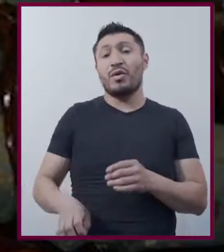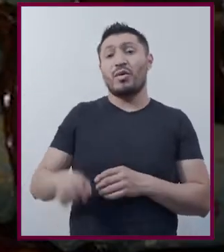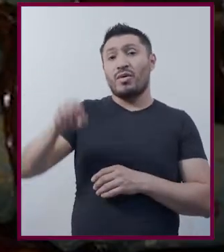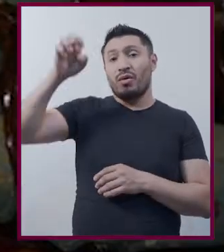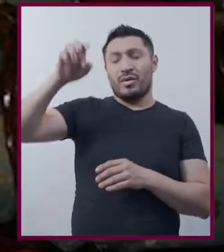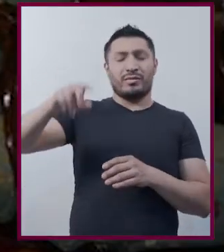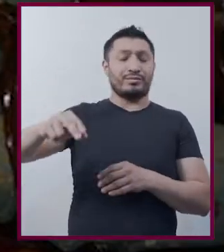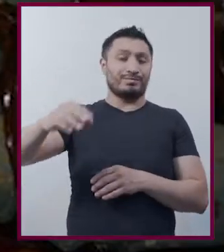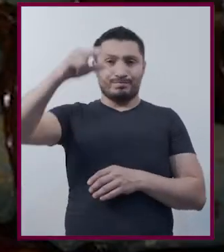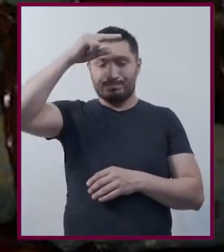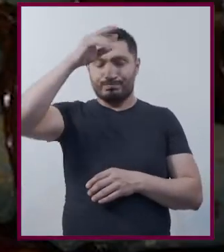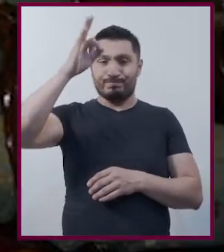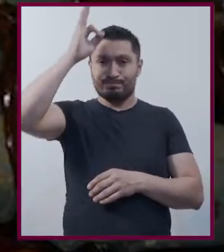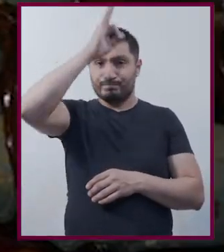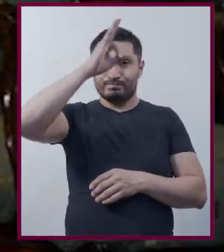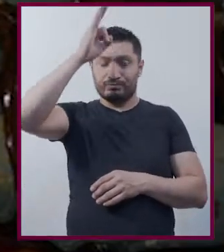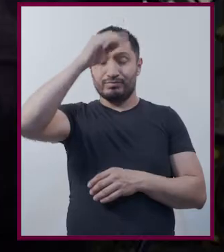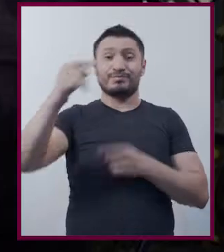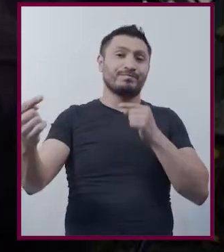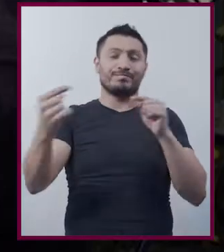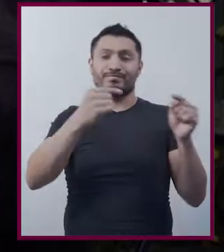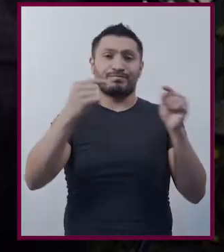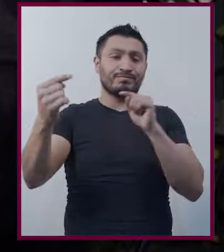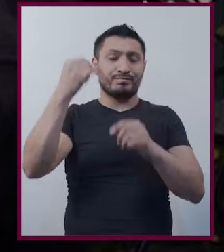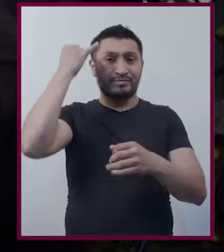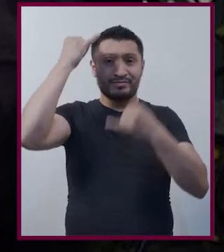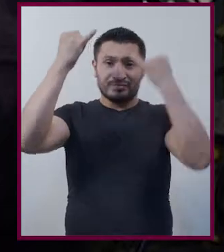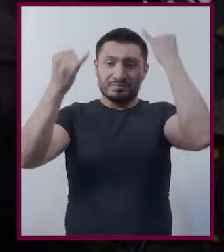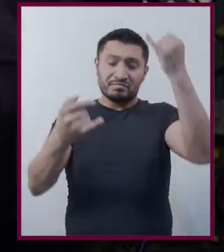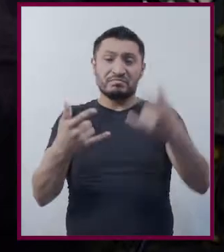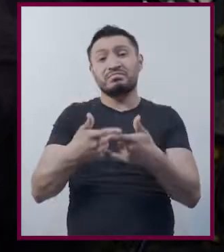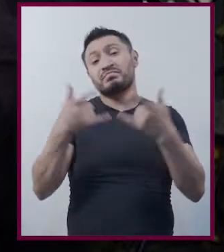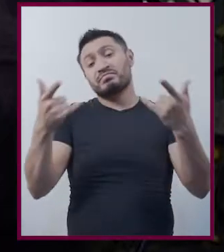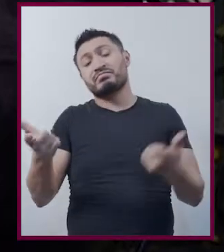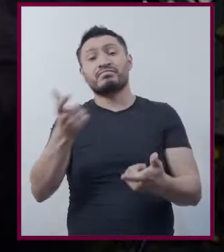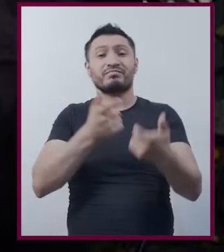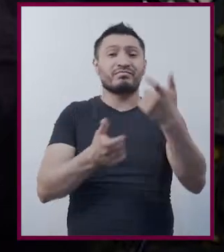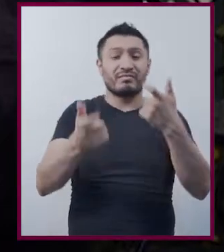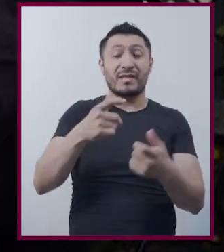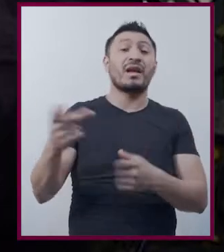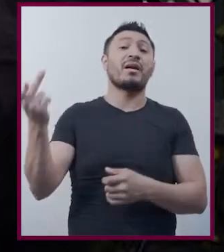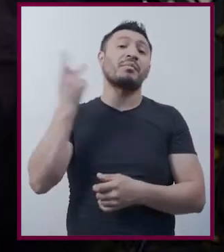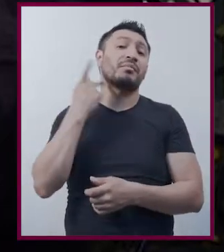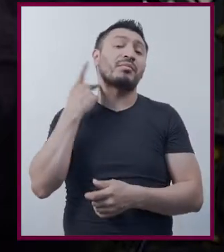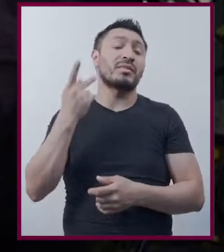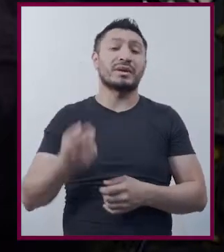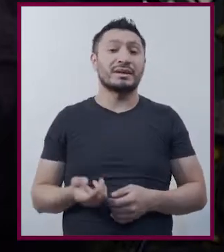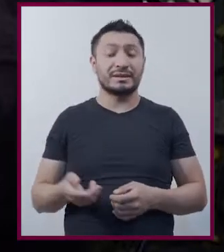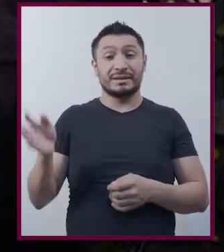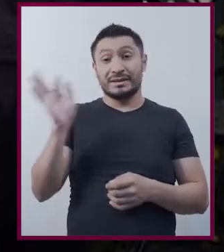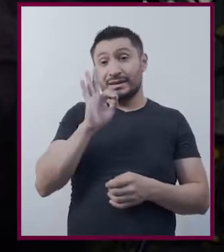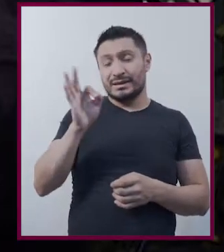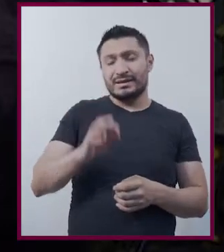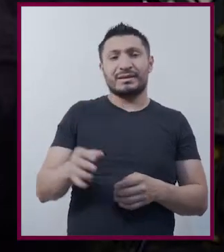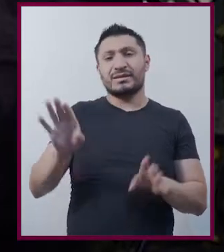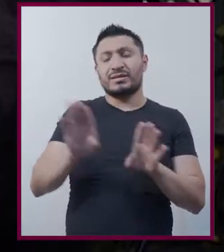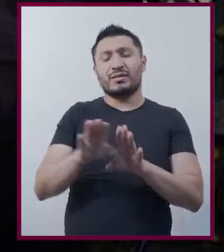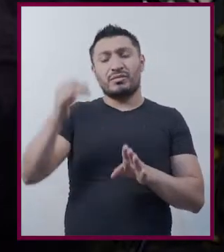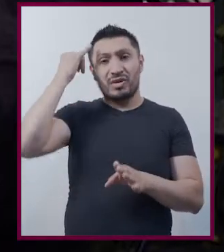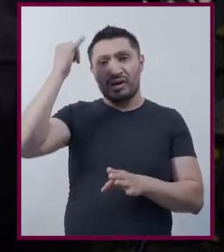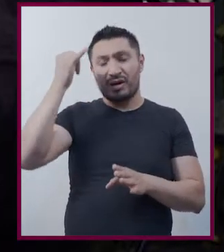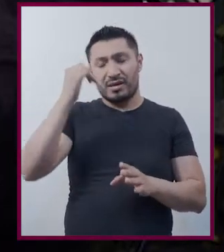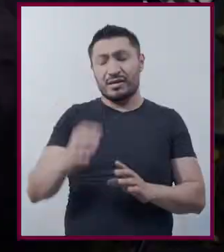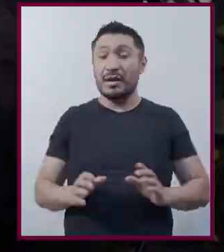índole intelectual, donde se discutían ideas de historia, economía y política, probablemente desde una